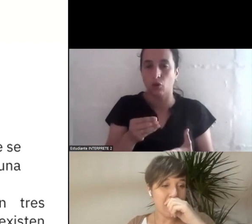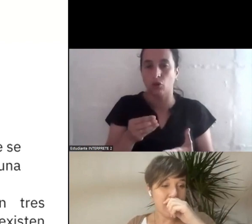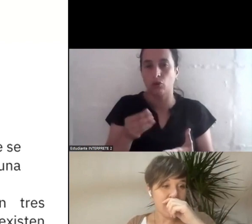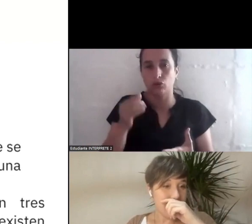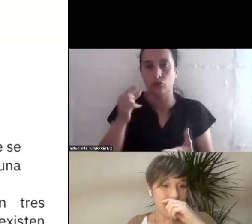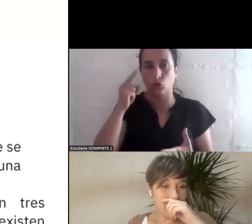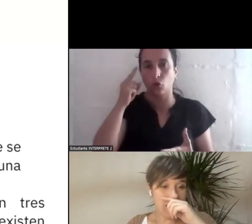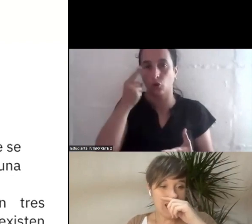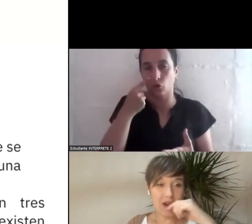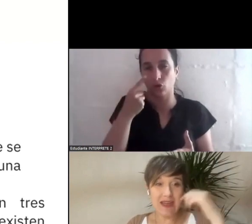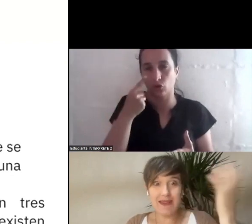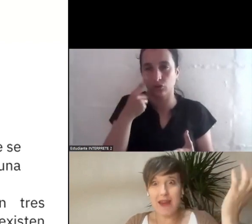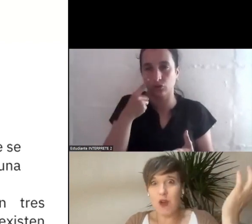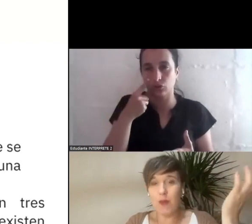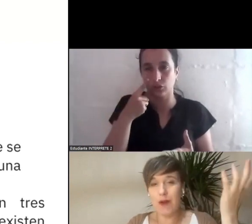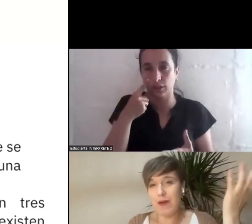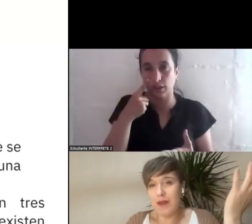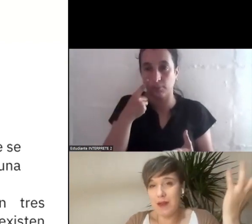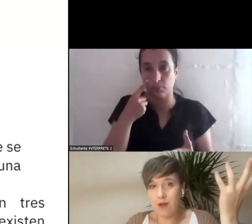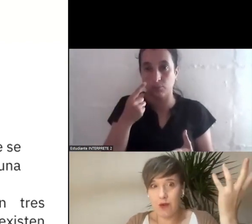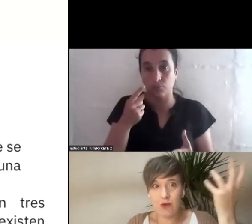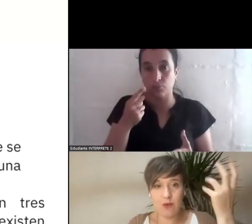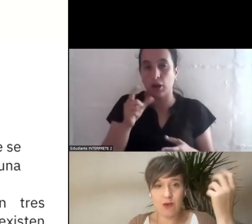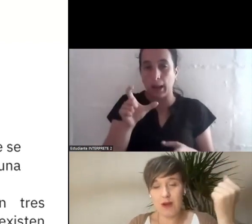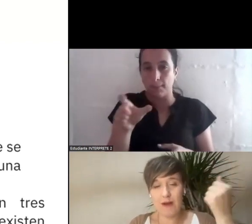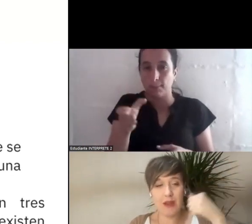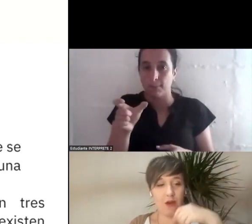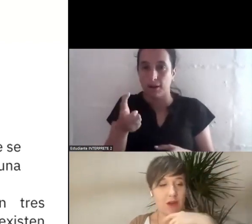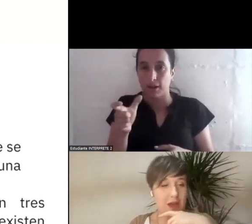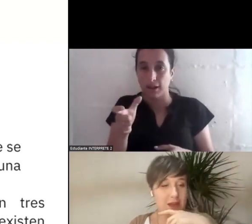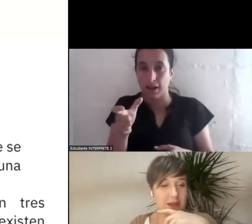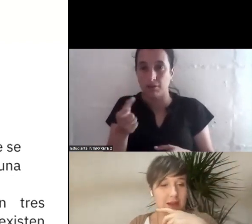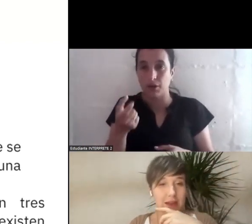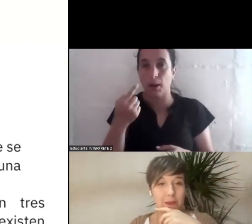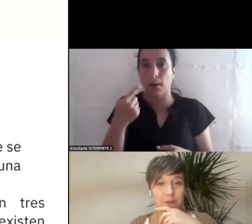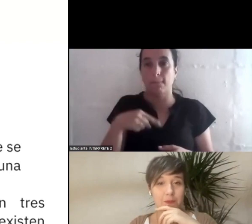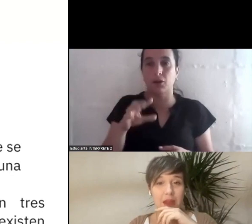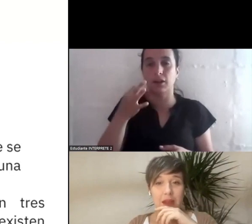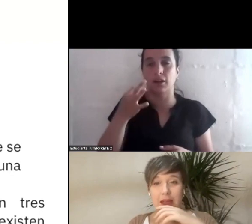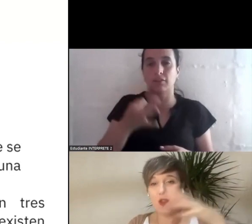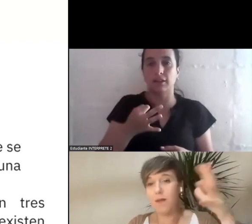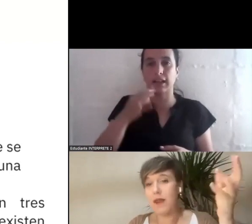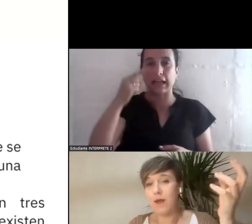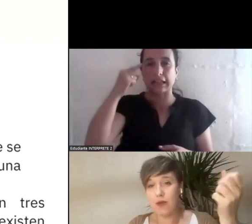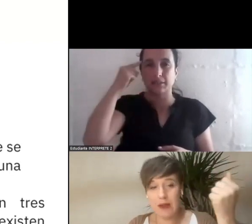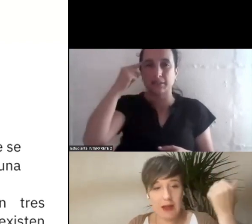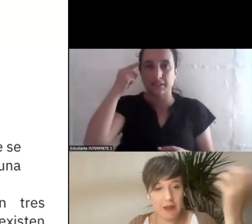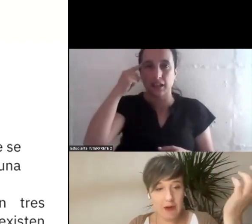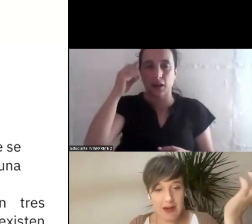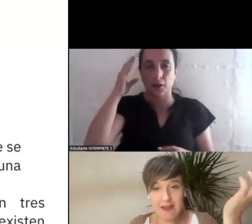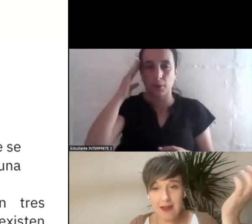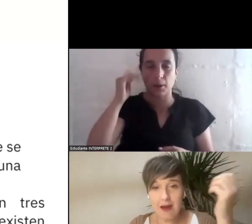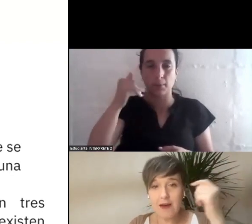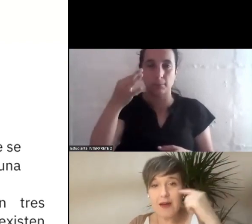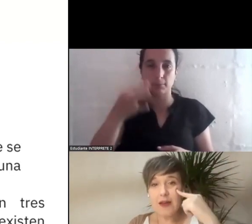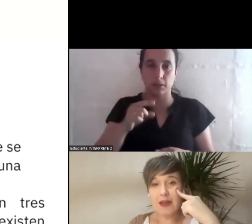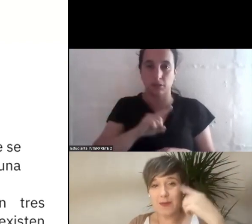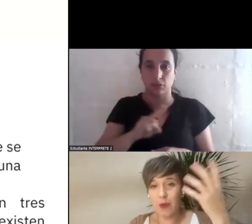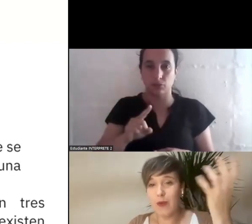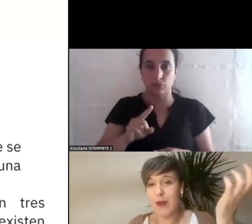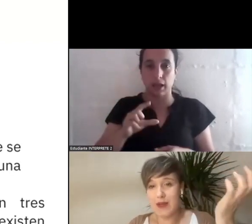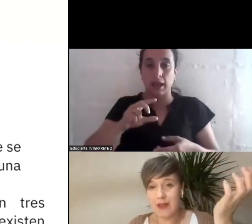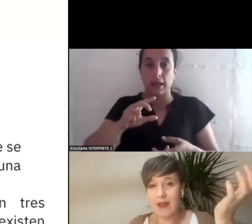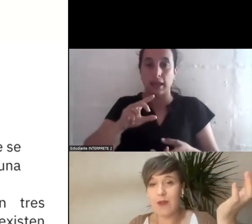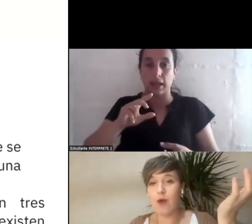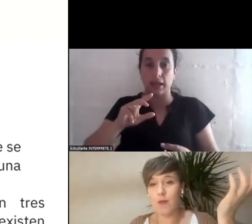lo que es el término, pero a veces no somos realmente conscientes. El síndrome de Down es una alteración genética que